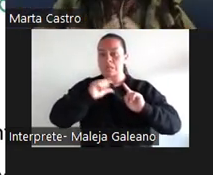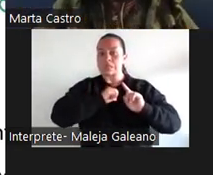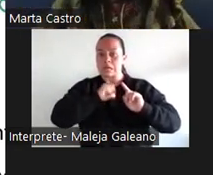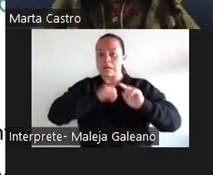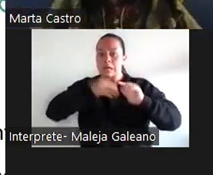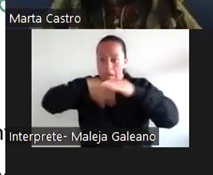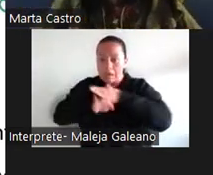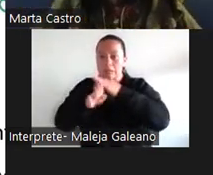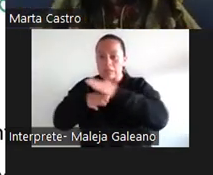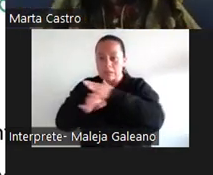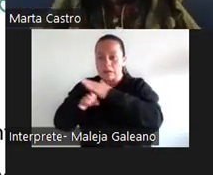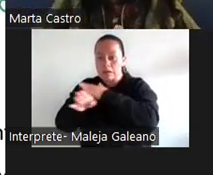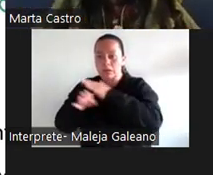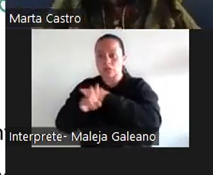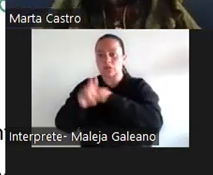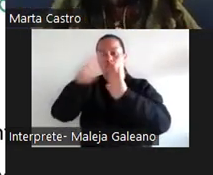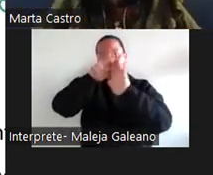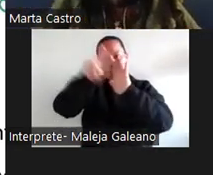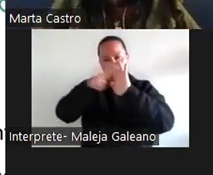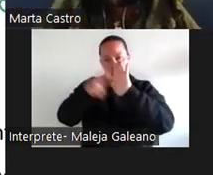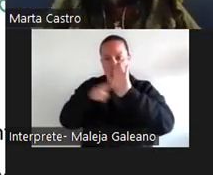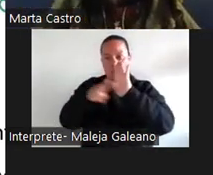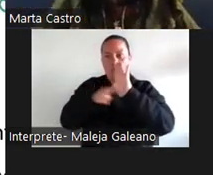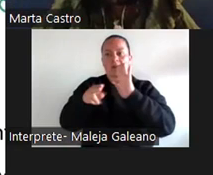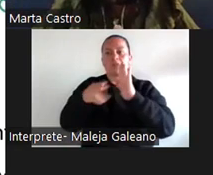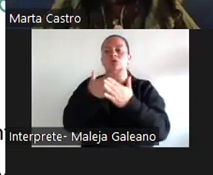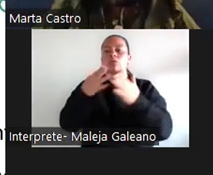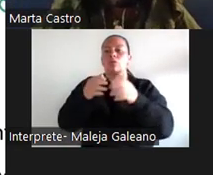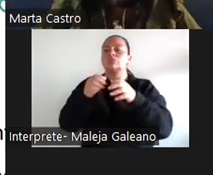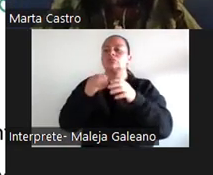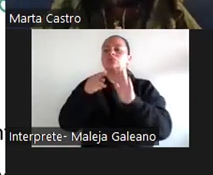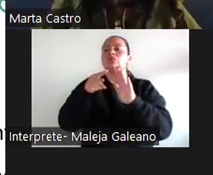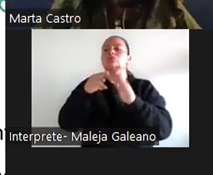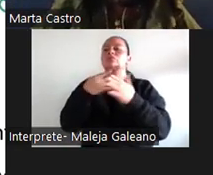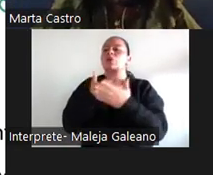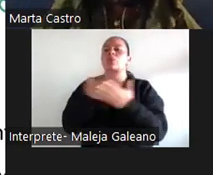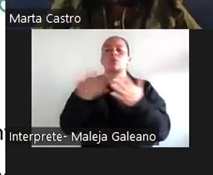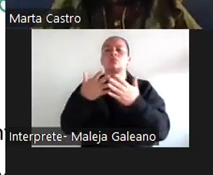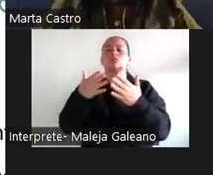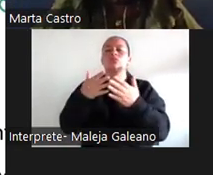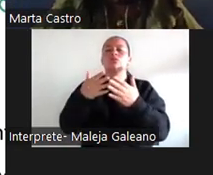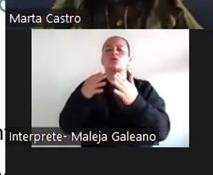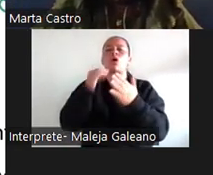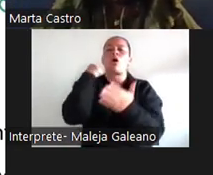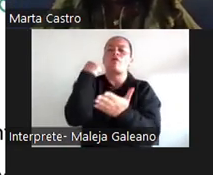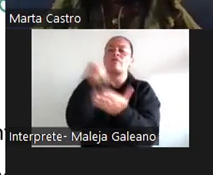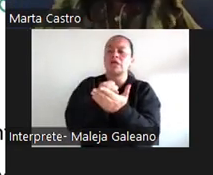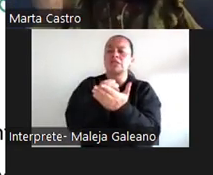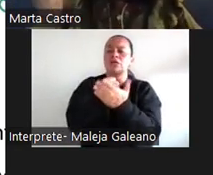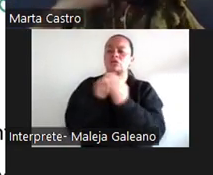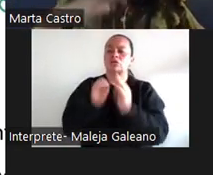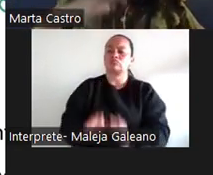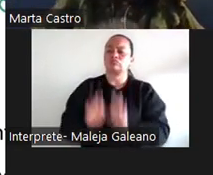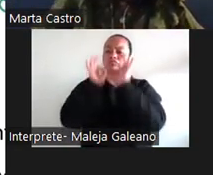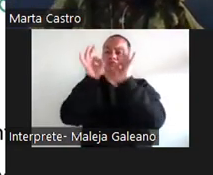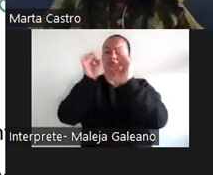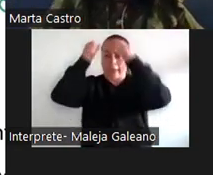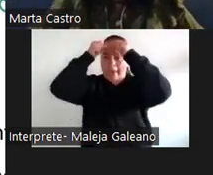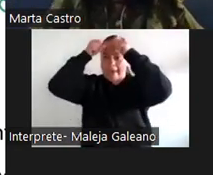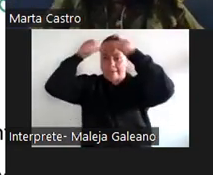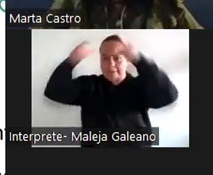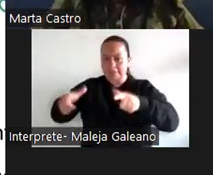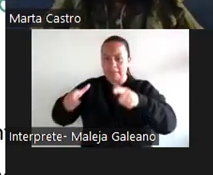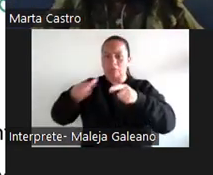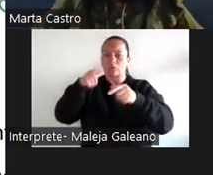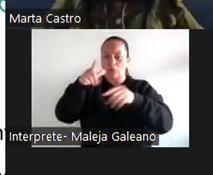todas las normas los estándares de derechos humanos y que son de obligatorio cumplimiento para los estados que son parte de estas